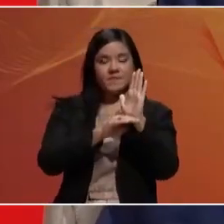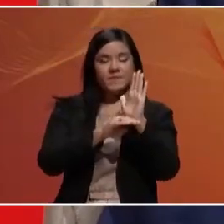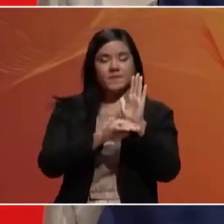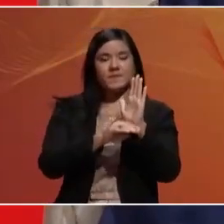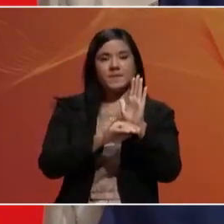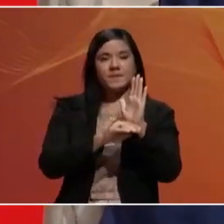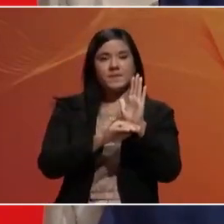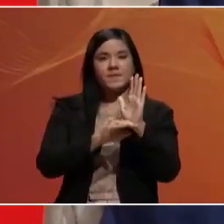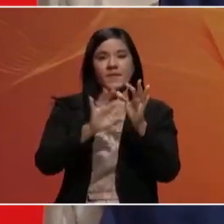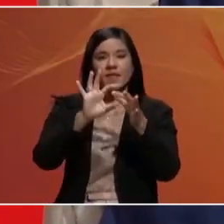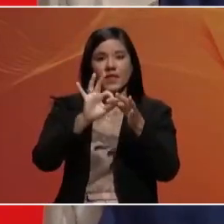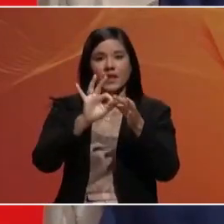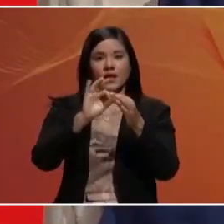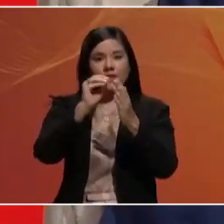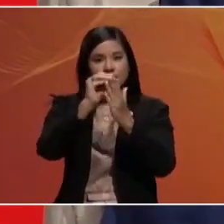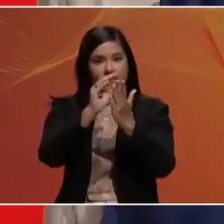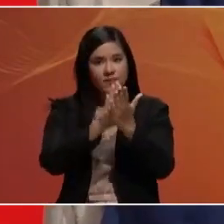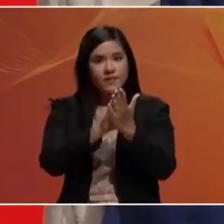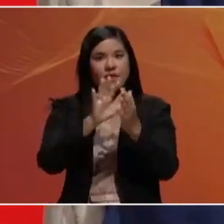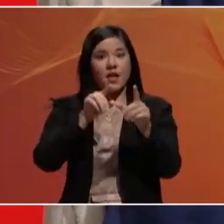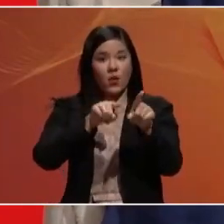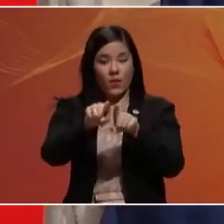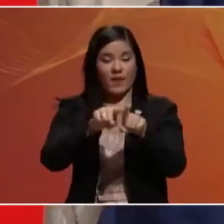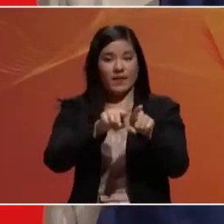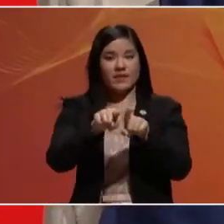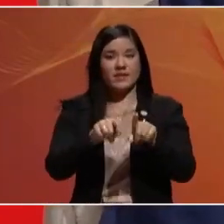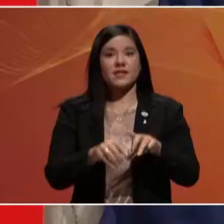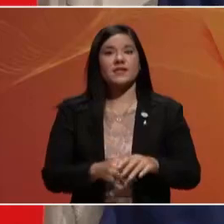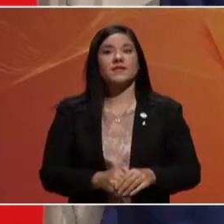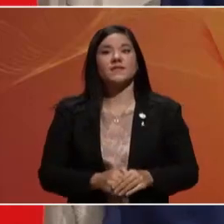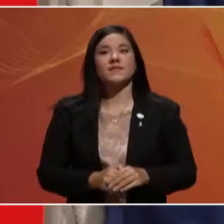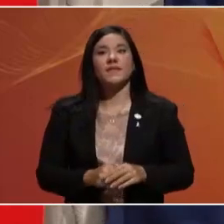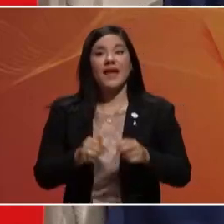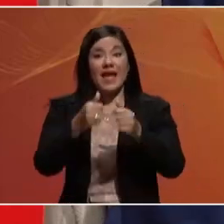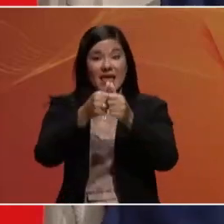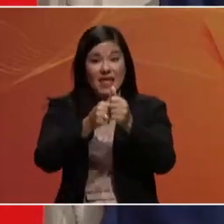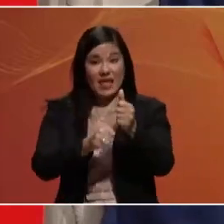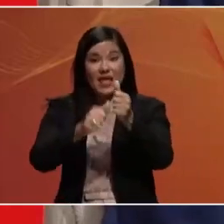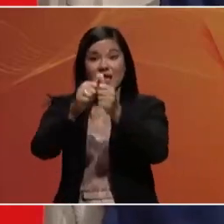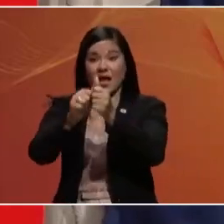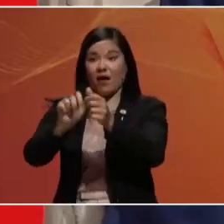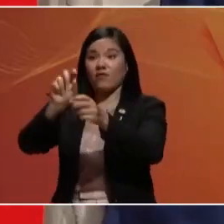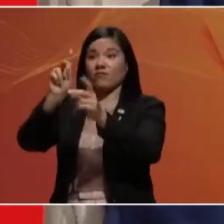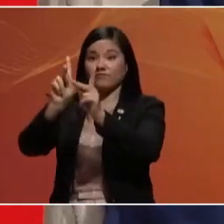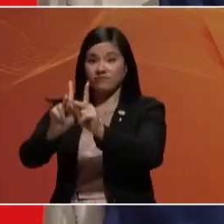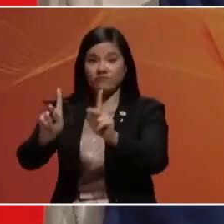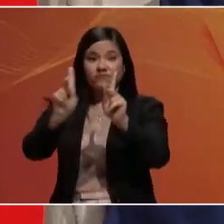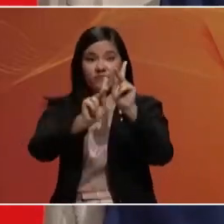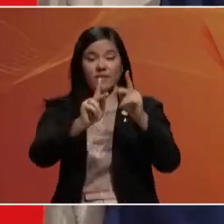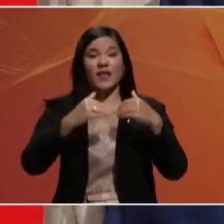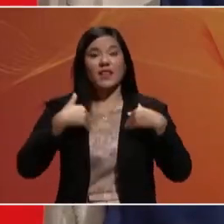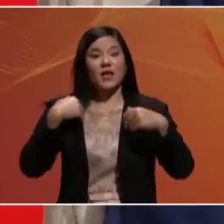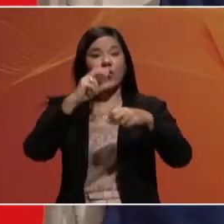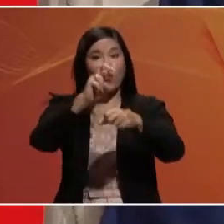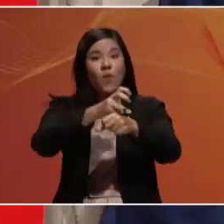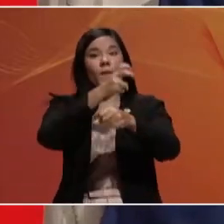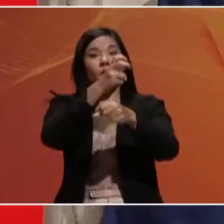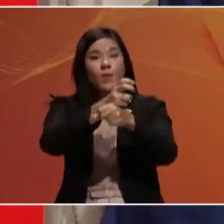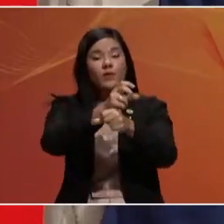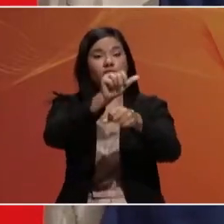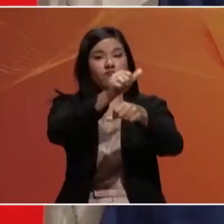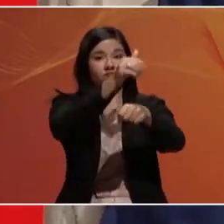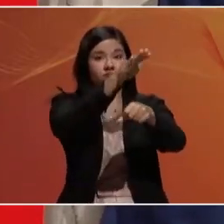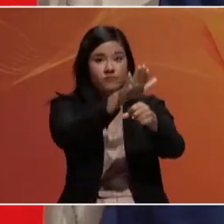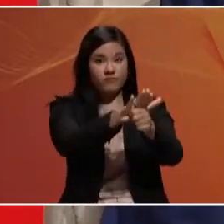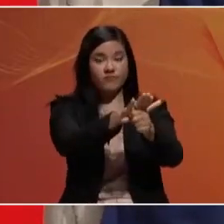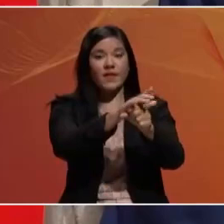componente resultados y competencias. Cada servidor tiene un compromiso institucional que